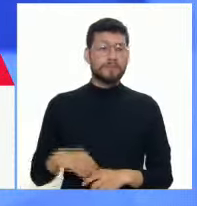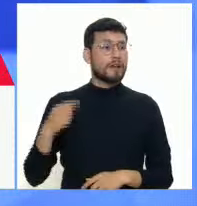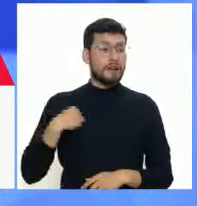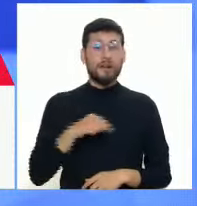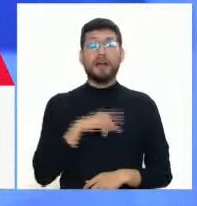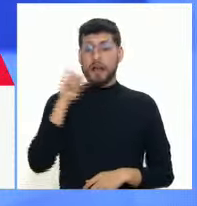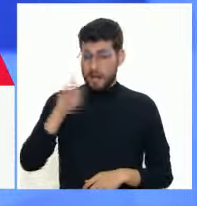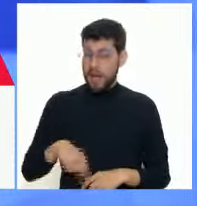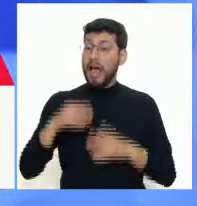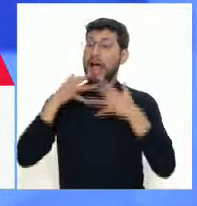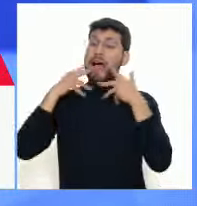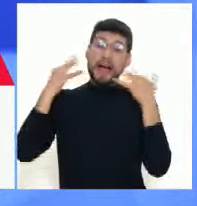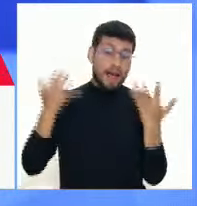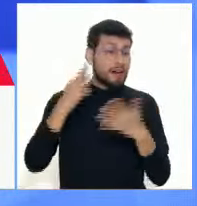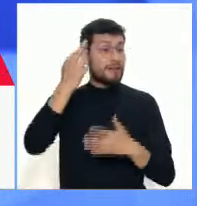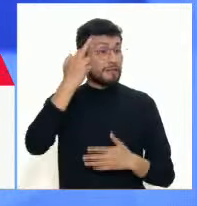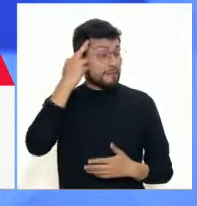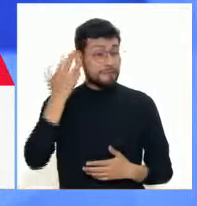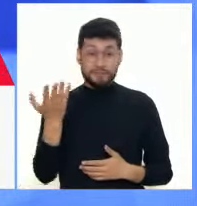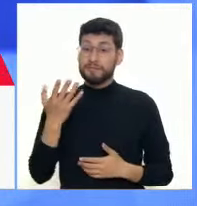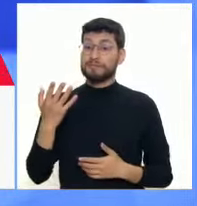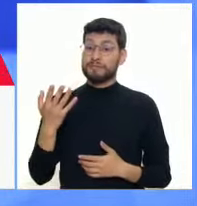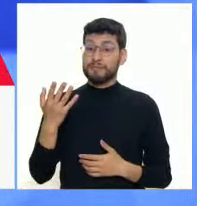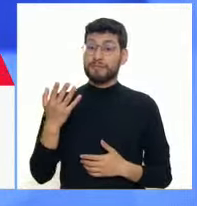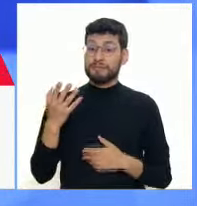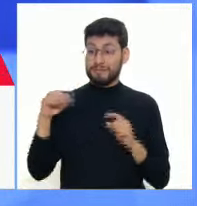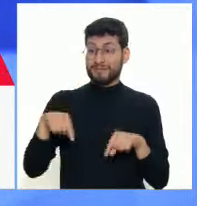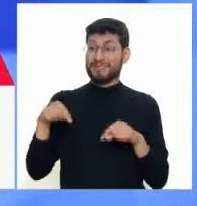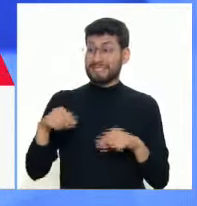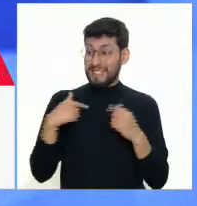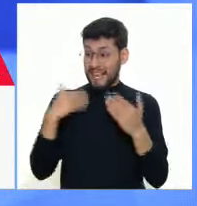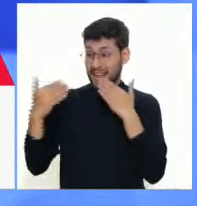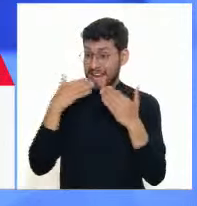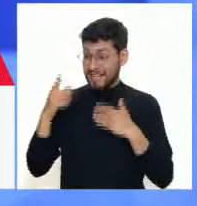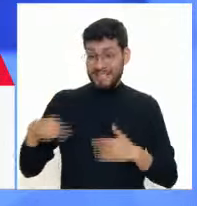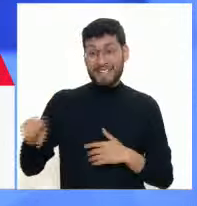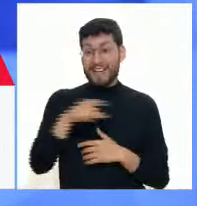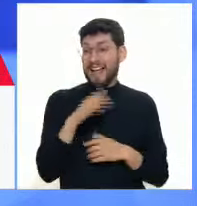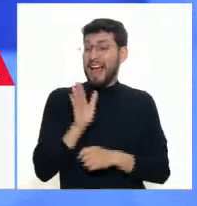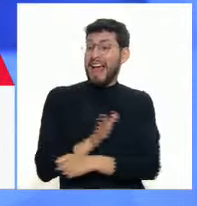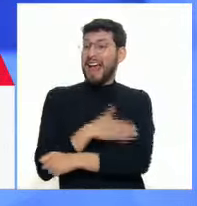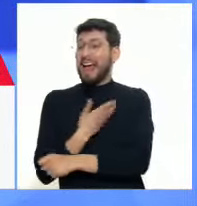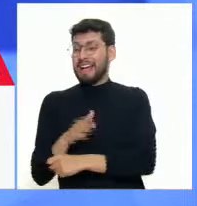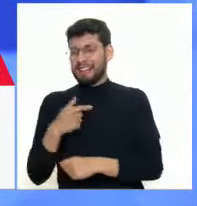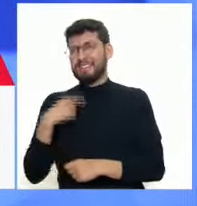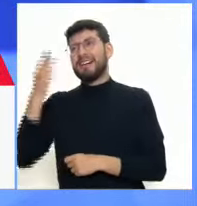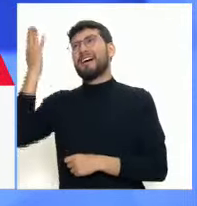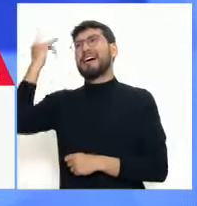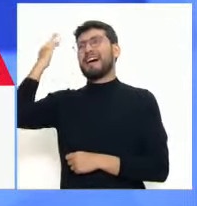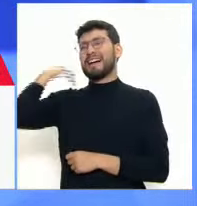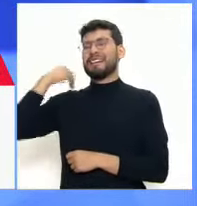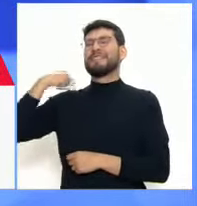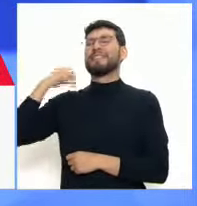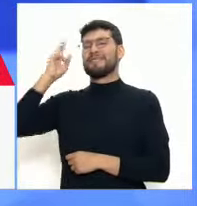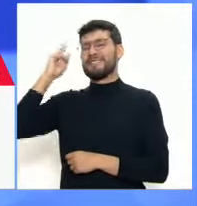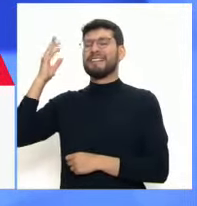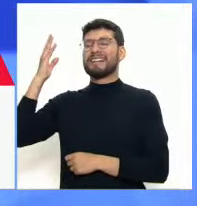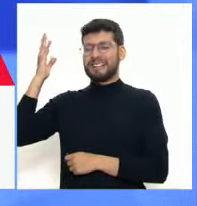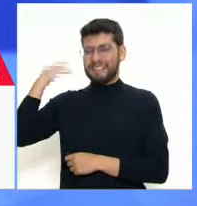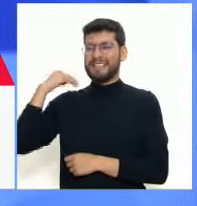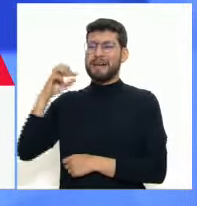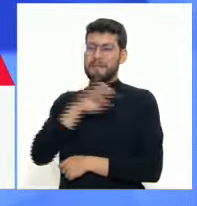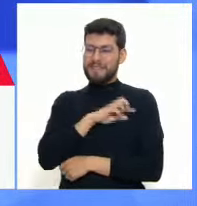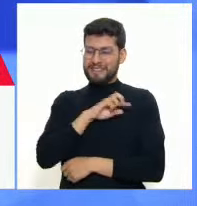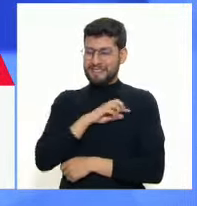Tenemos que poner la alegría. Por eso empecé este conversar con ustedes cantando lo que a mí me enseñaba mi profesor en primaria, el